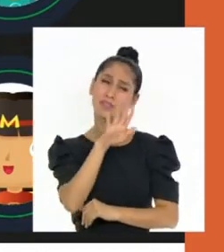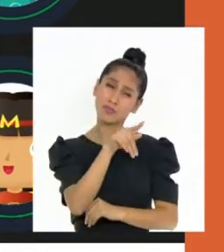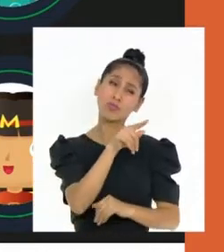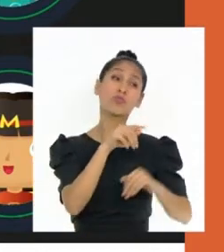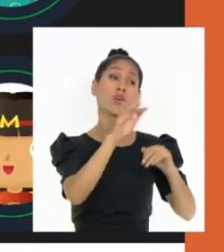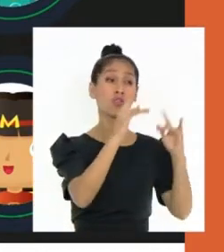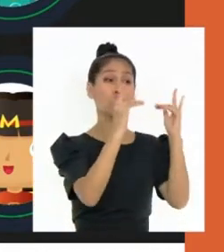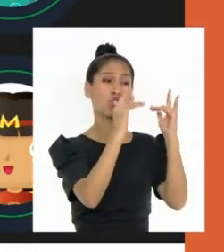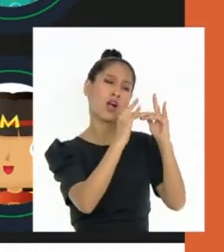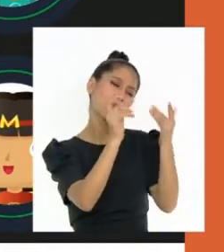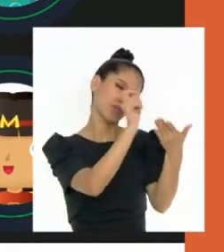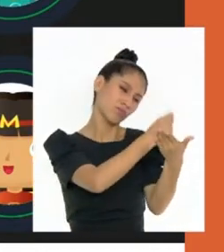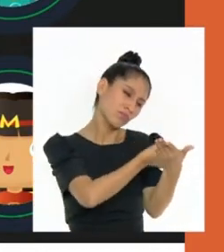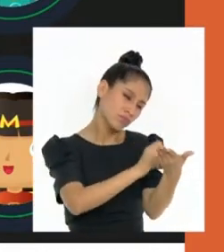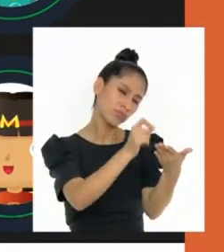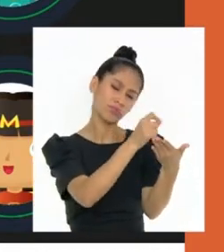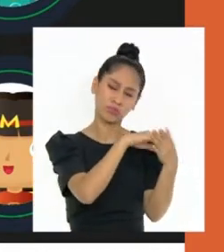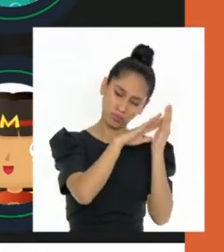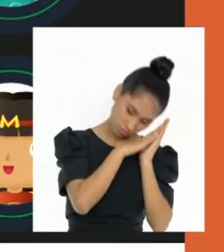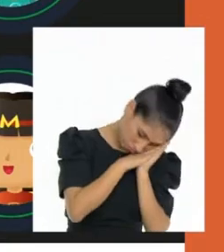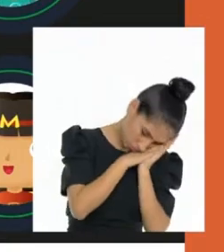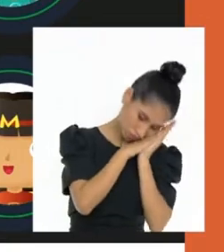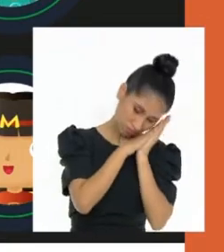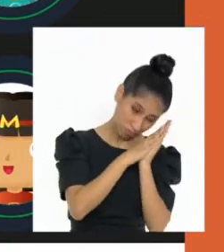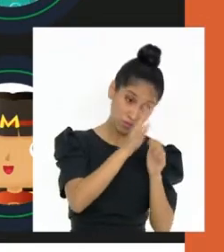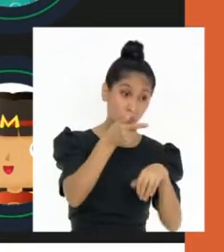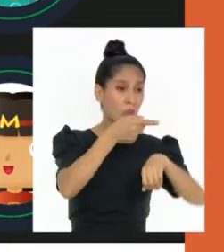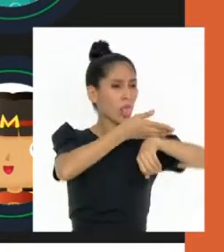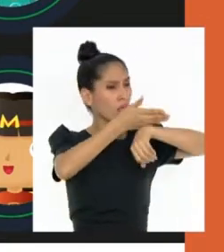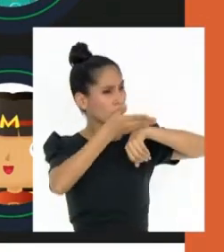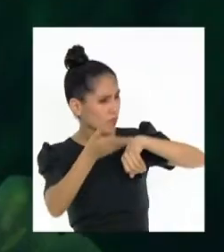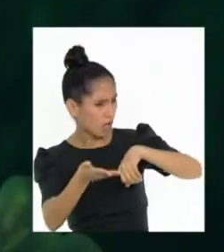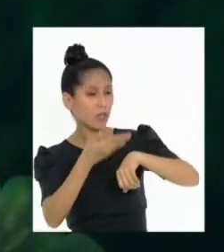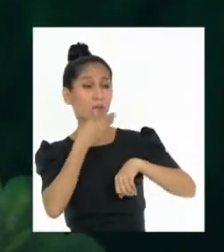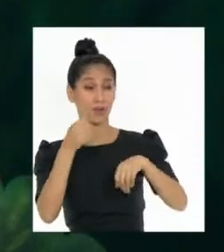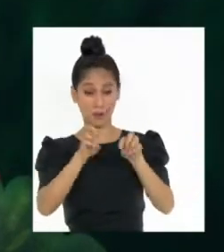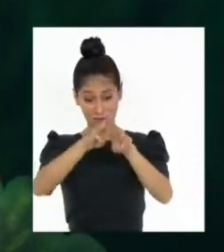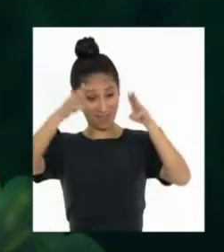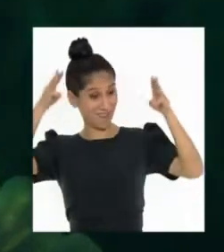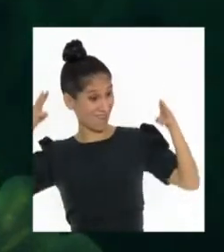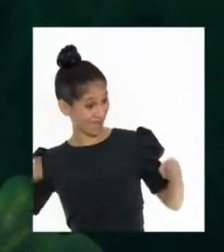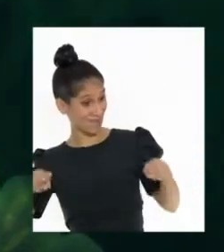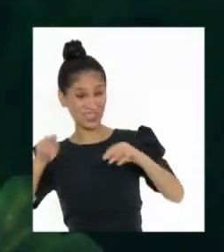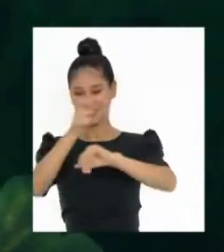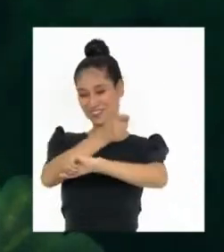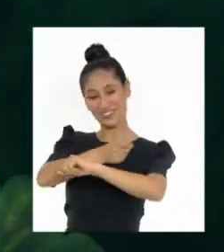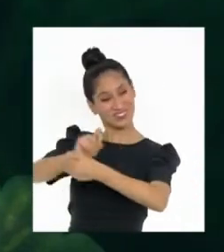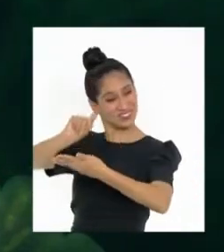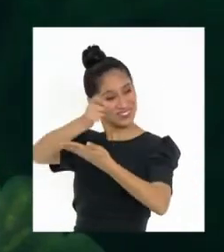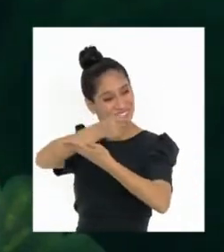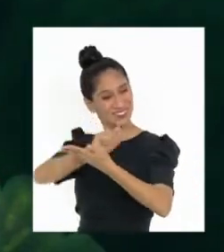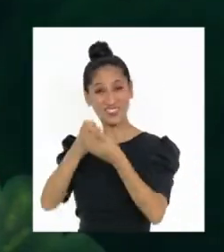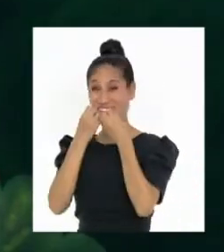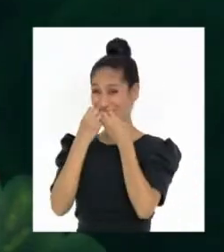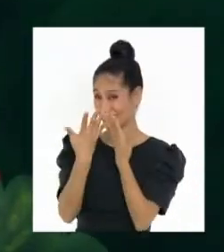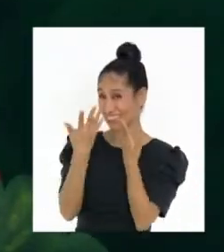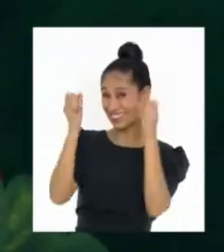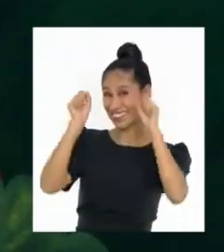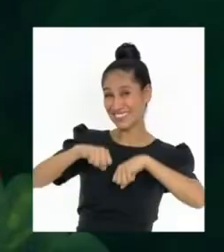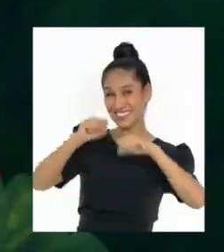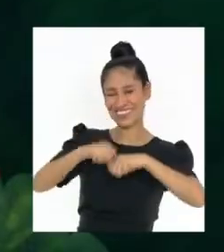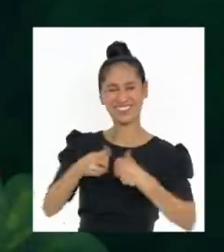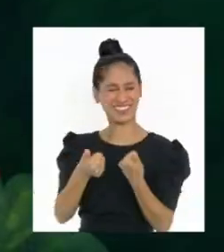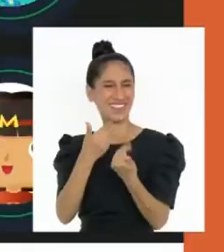al final no entregarlas a tiempo. Te aconsejamos que te sientes en la mesa. ¡Qué buena frase! Gracias